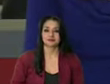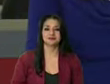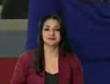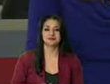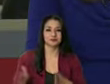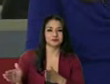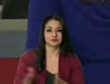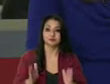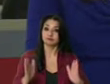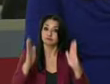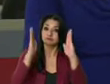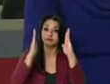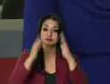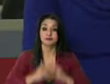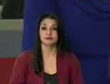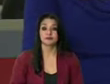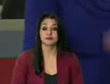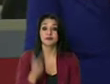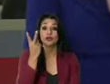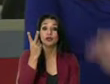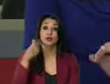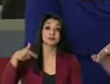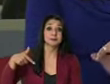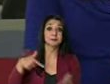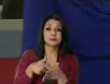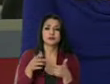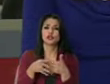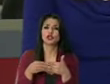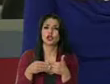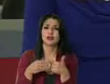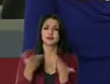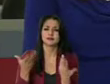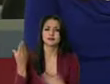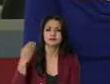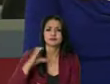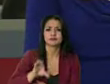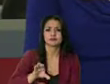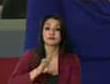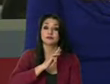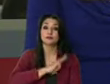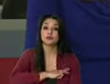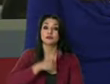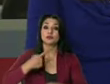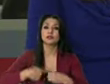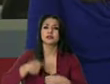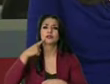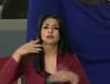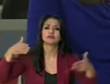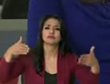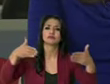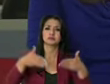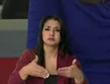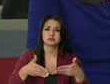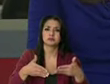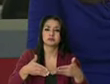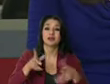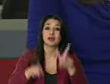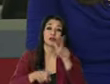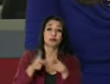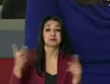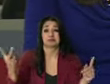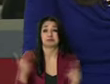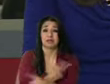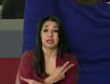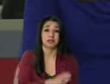Ahora preste mucha atención porque 12 mil dólares es el costo aproximado que el municipio designa para la atención de las amenazas de bomba